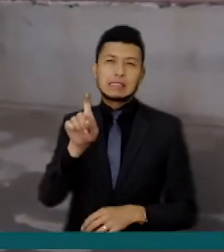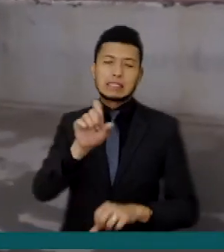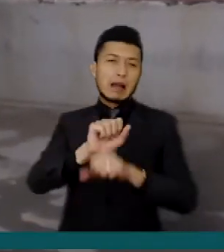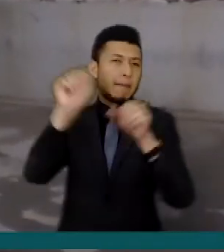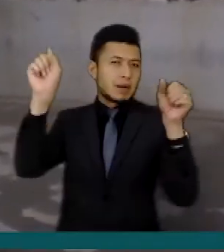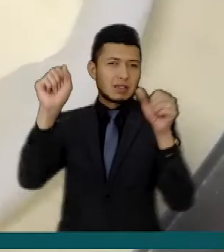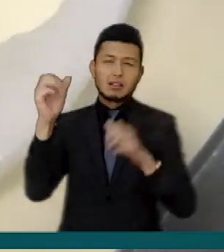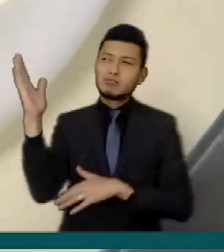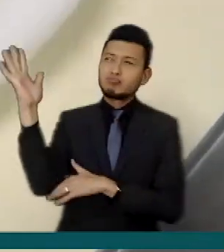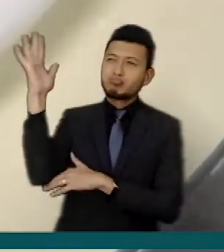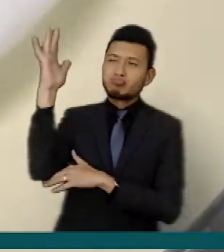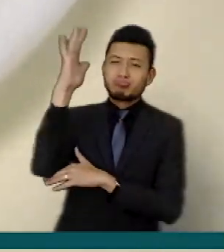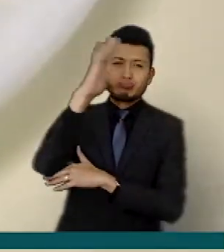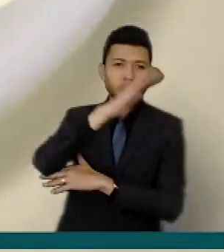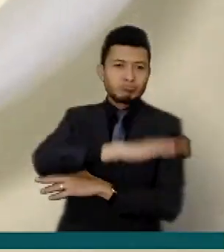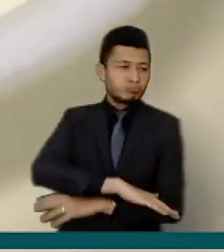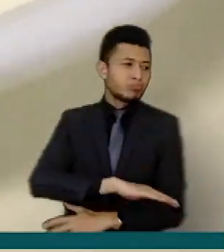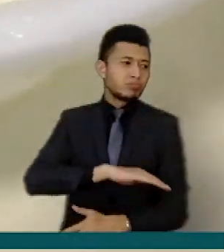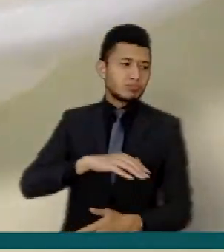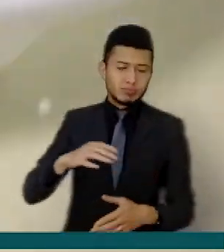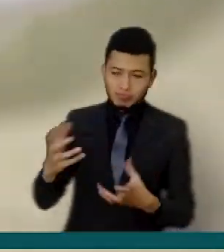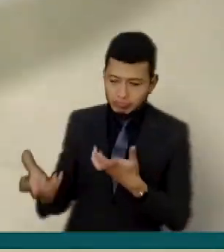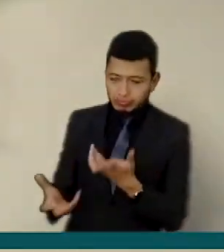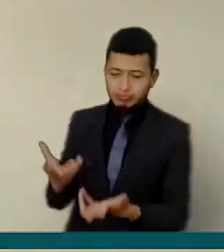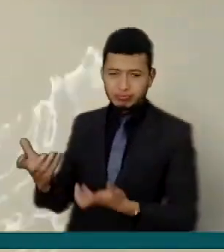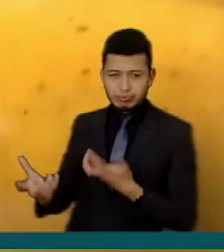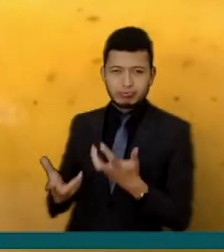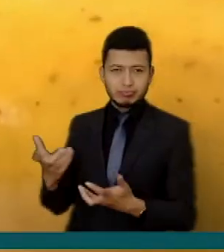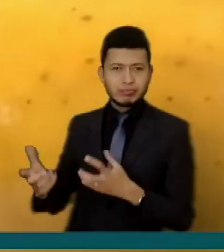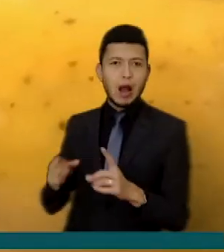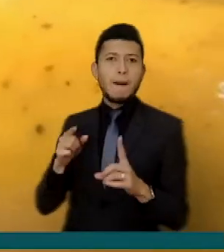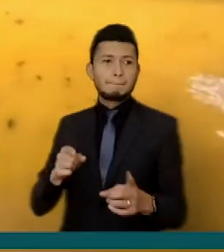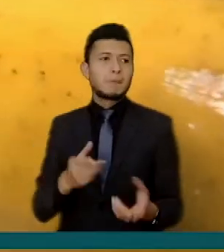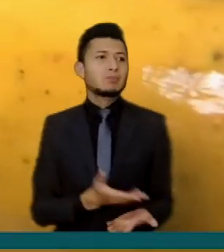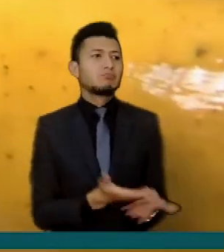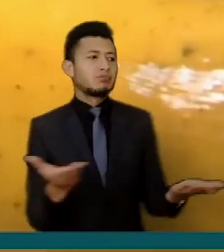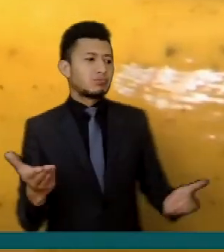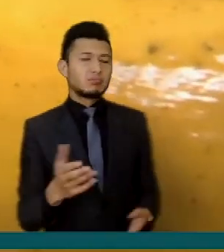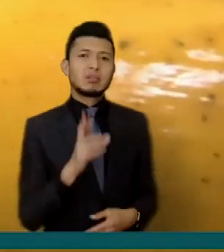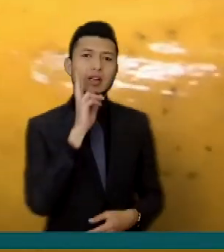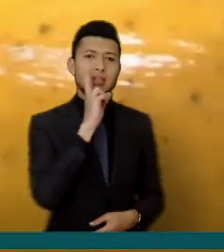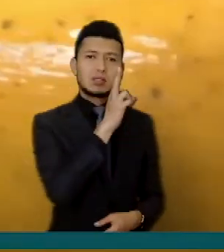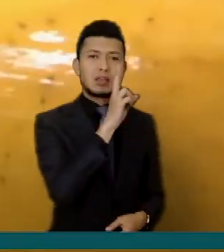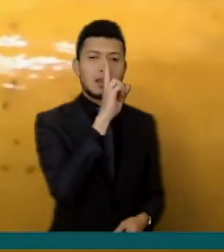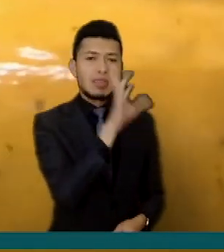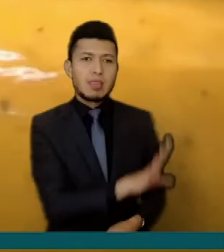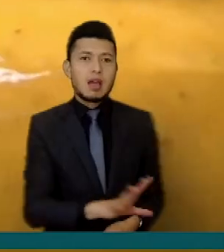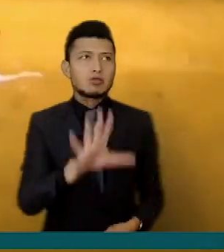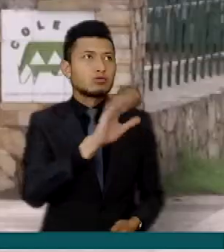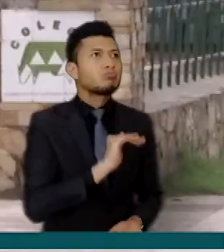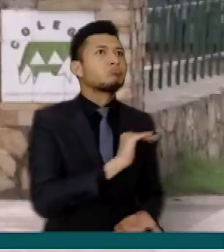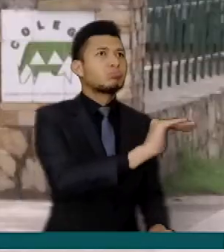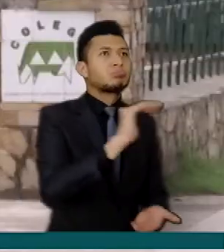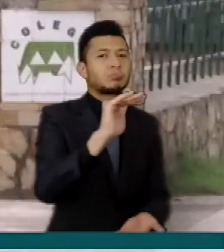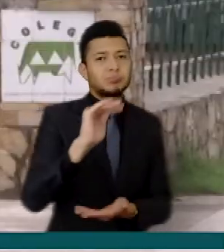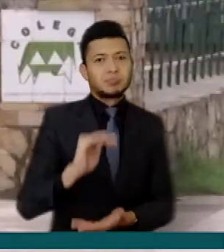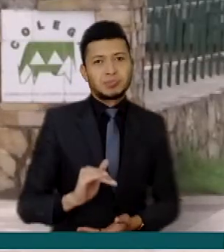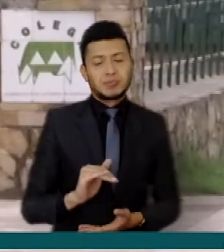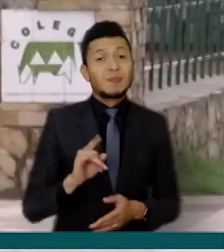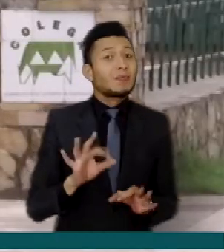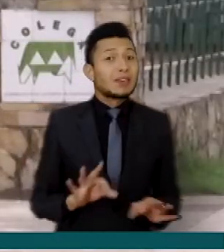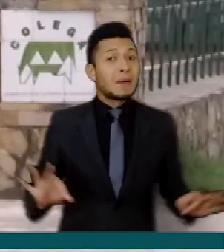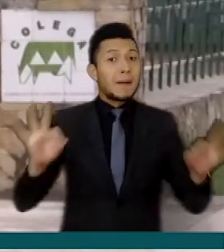cabo durante todo el día para conseguir que este se convierta en un apetecible producto para grandes restaurantes del país. Es